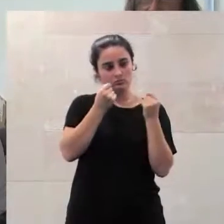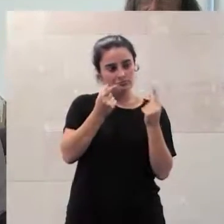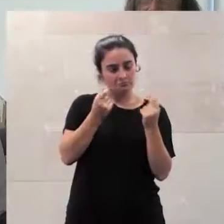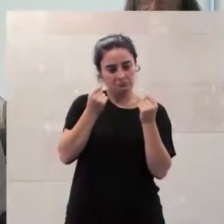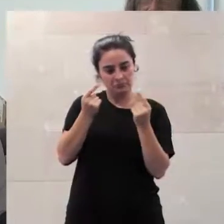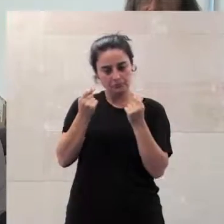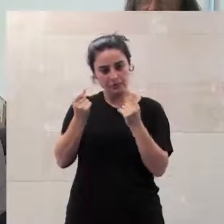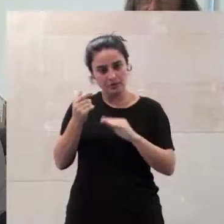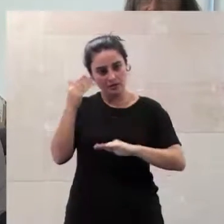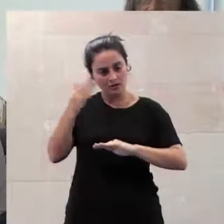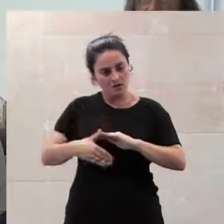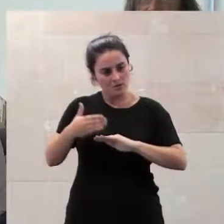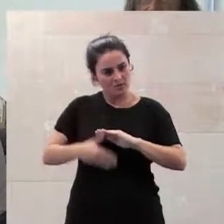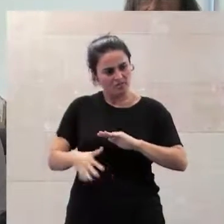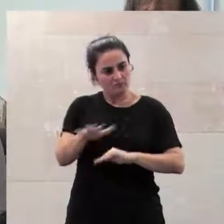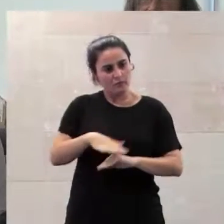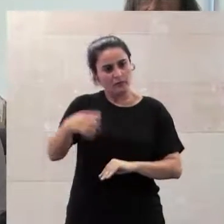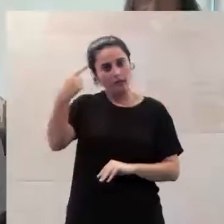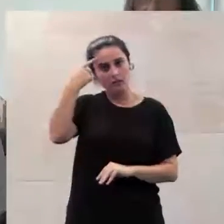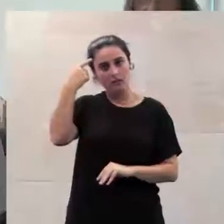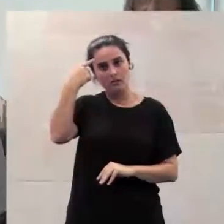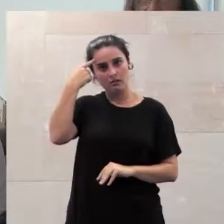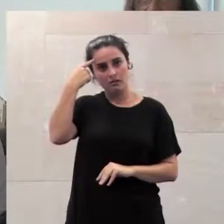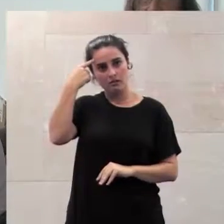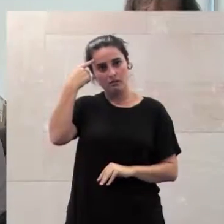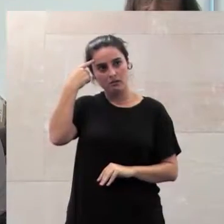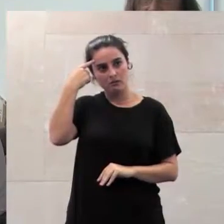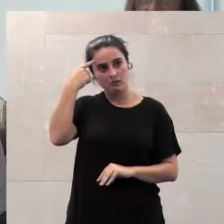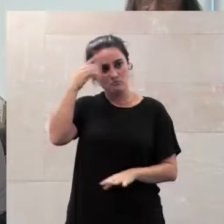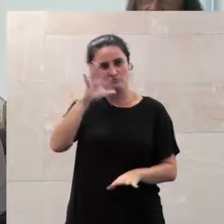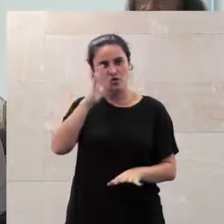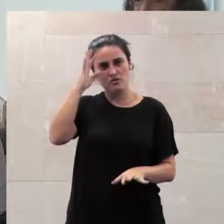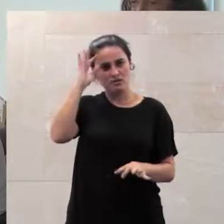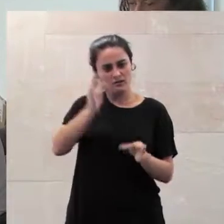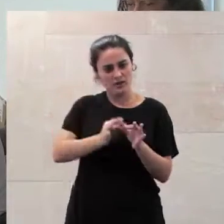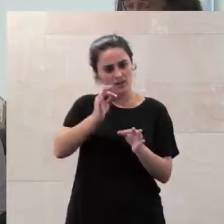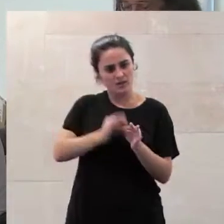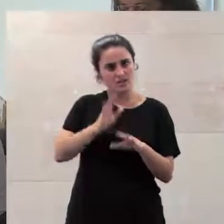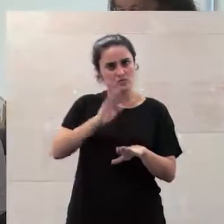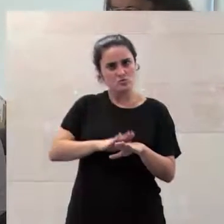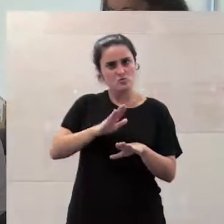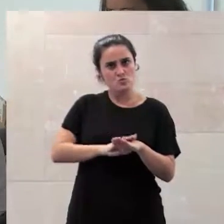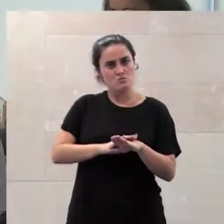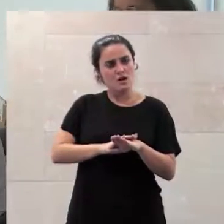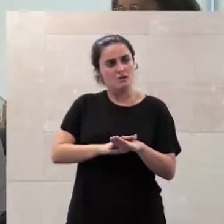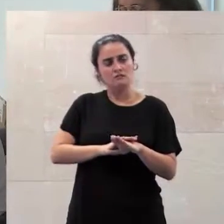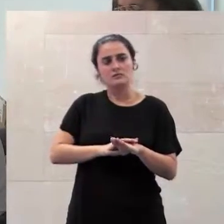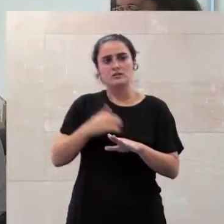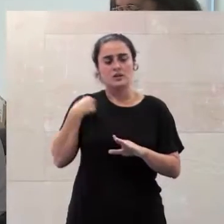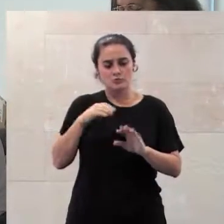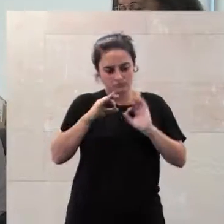veces las limitaciones están solamente en su cabeza, en forma de creencias, y bueno, pues se les prepara y se